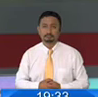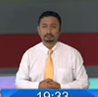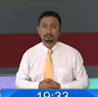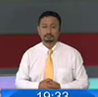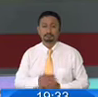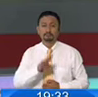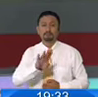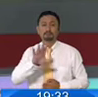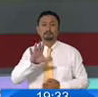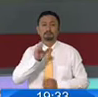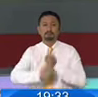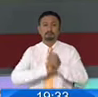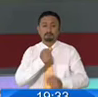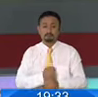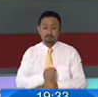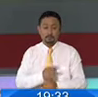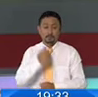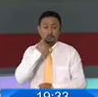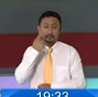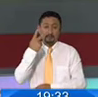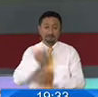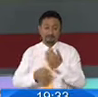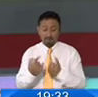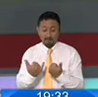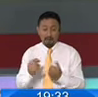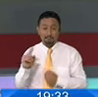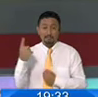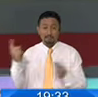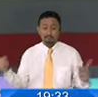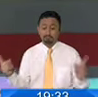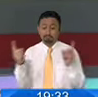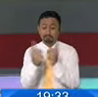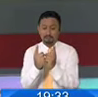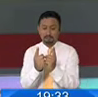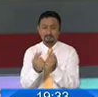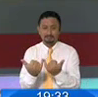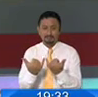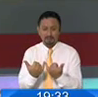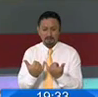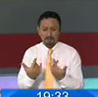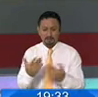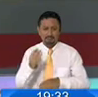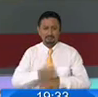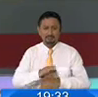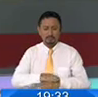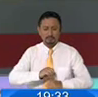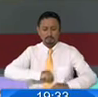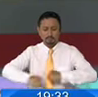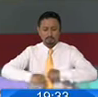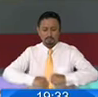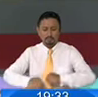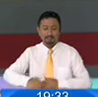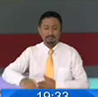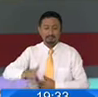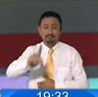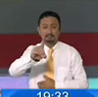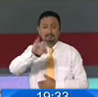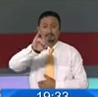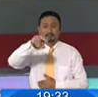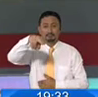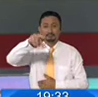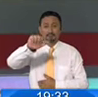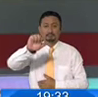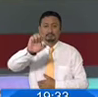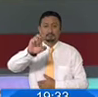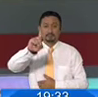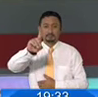Luego de 45 años, un padre y su hija se encontraron por primera vez. Esta emotiva historia se logró gracias al trabajo realizado por la Dirección Nacional de